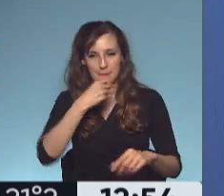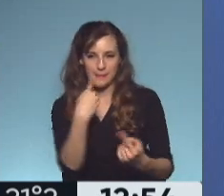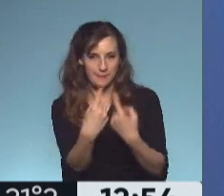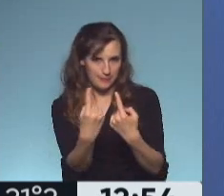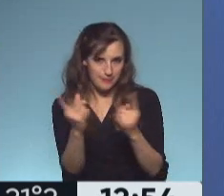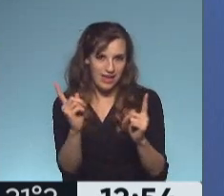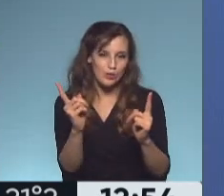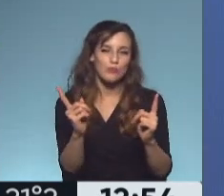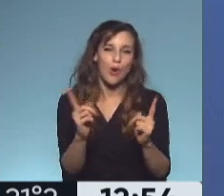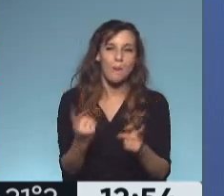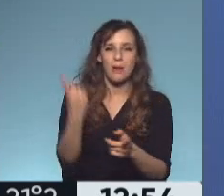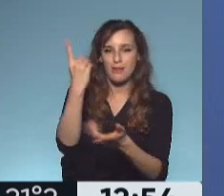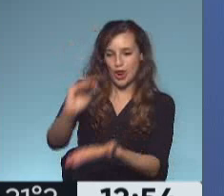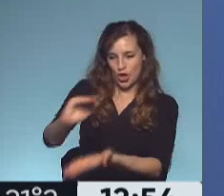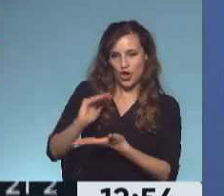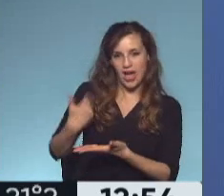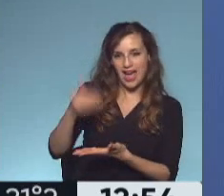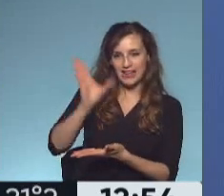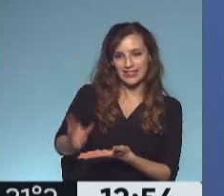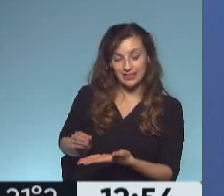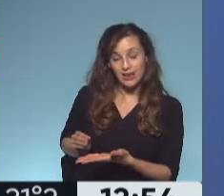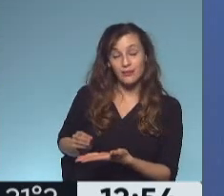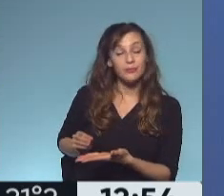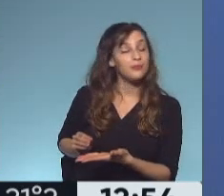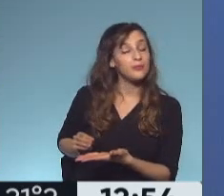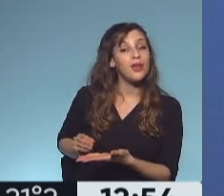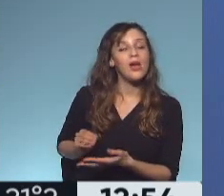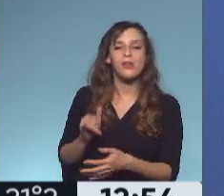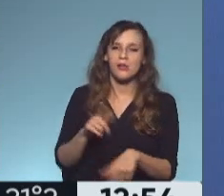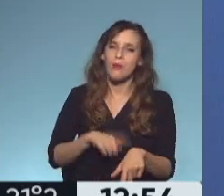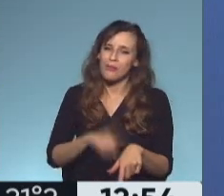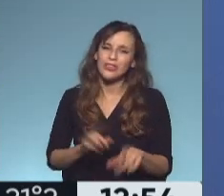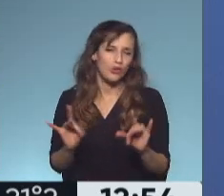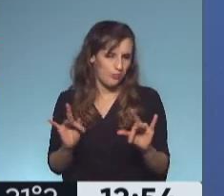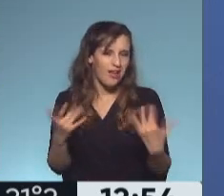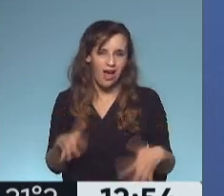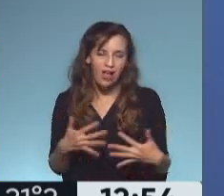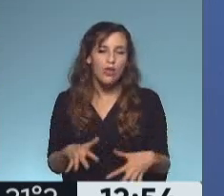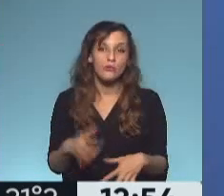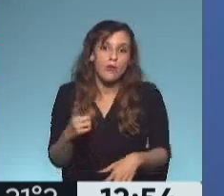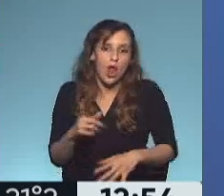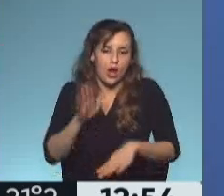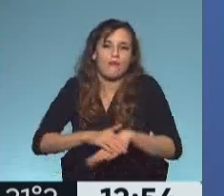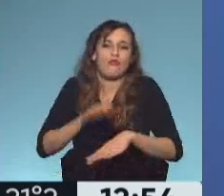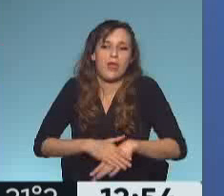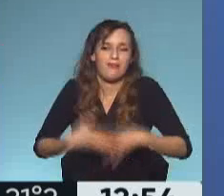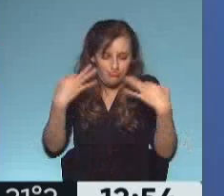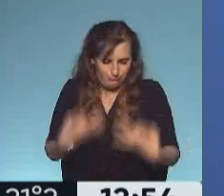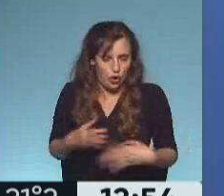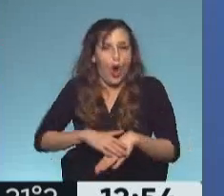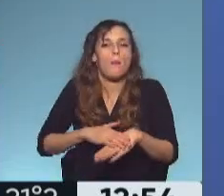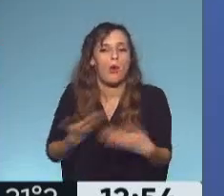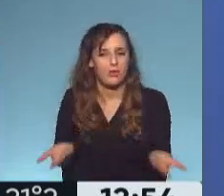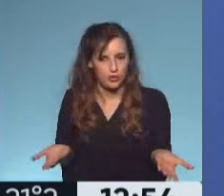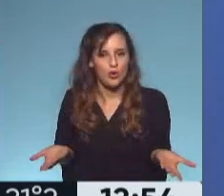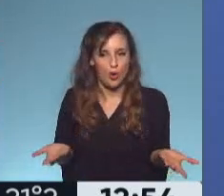dosis que llegaron a Argentina. Fueron momentos, sí, muy complejos, pero con muchísimo compromiso y con la certeza que lo que